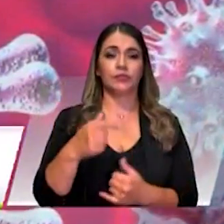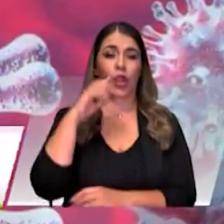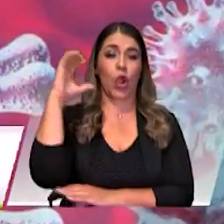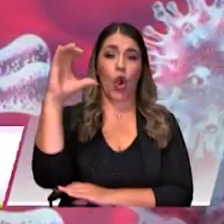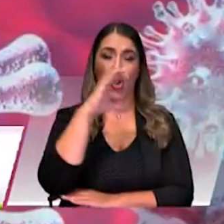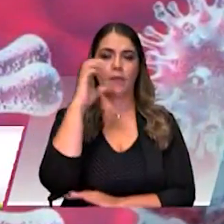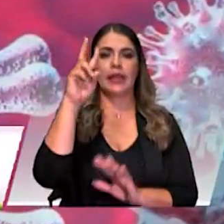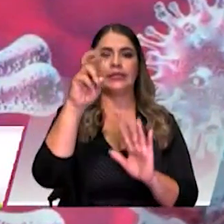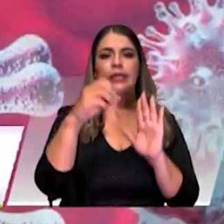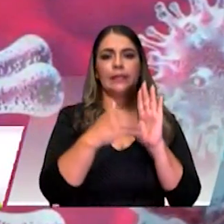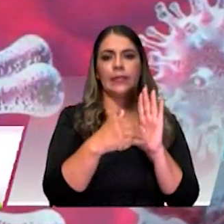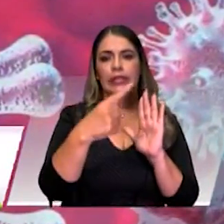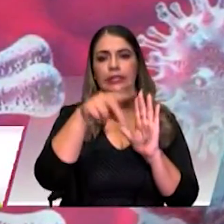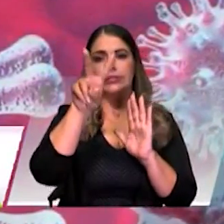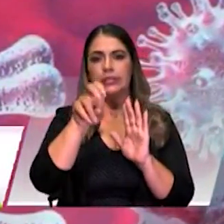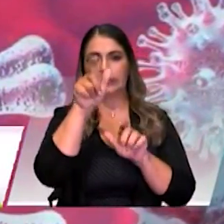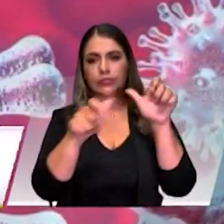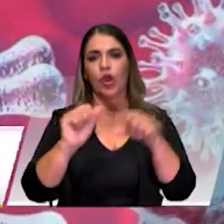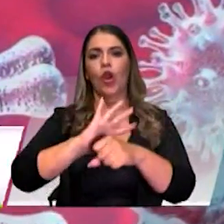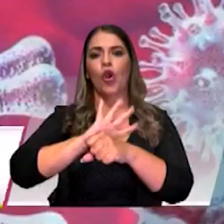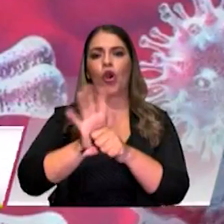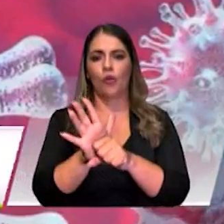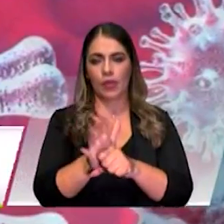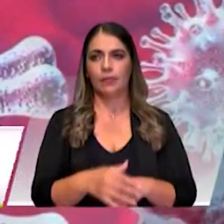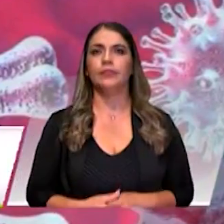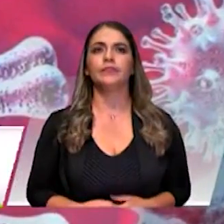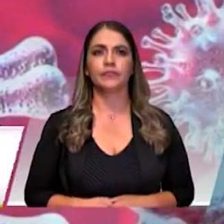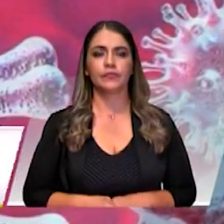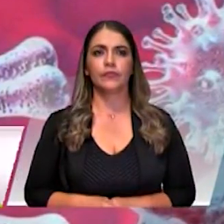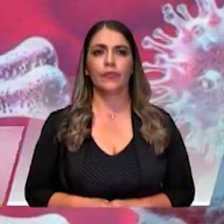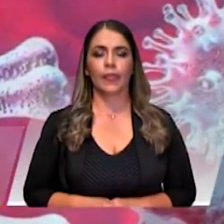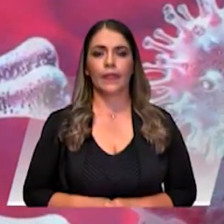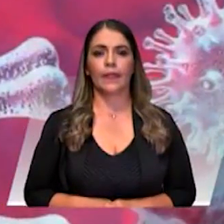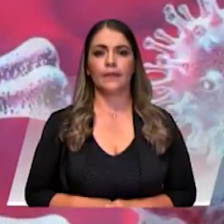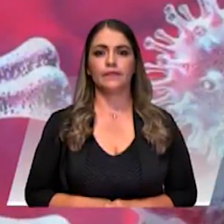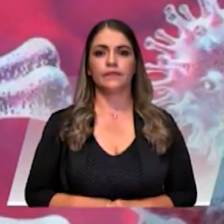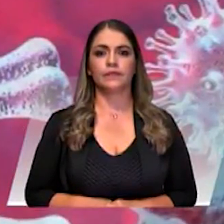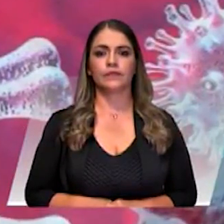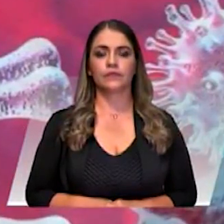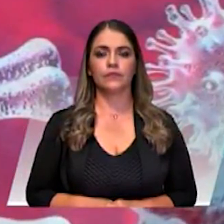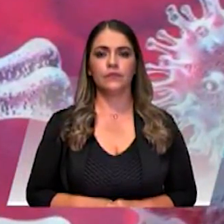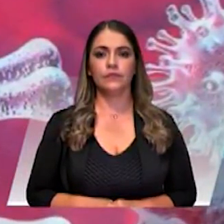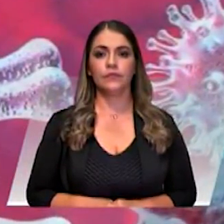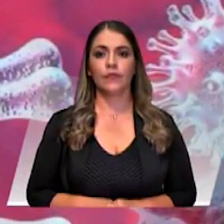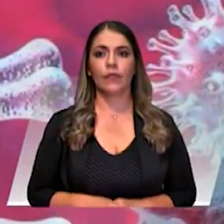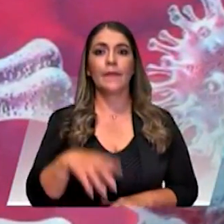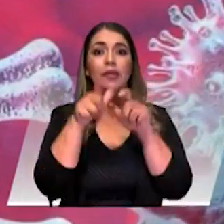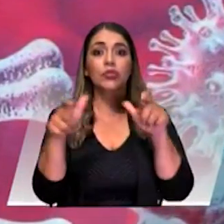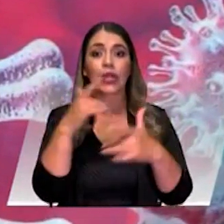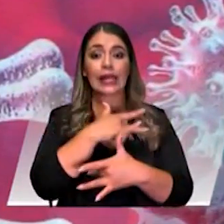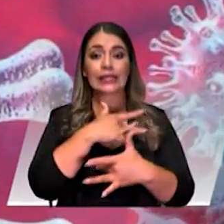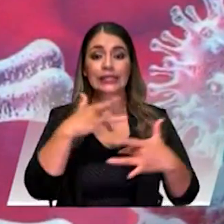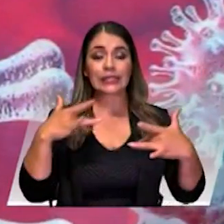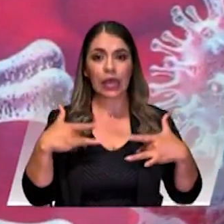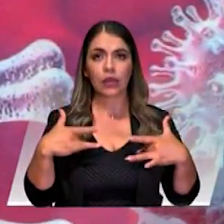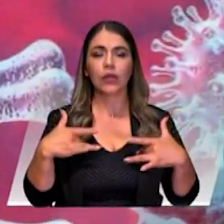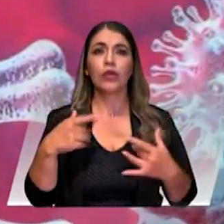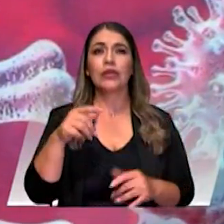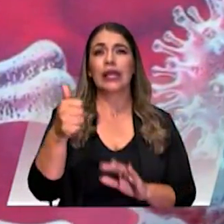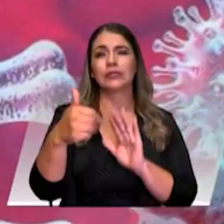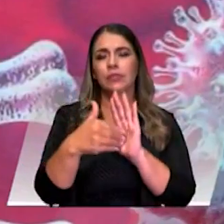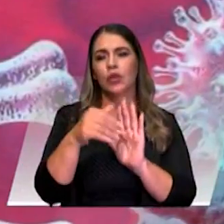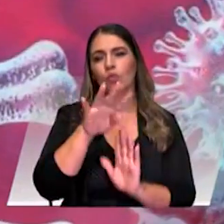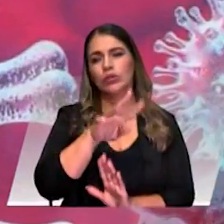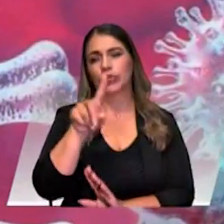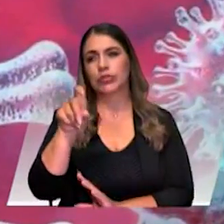Colombia 7.017 nuevos casos de la COVID-19, cifra menor a la de recuperados, que fue de